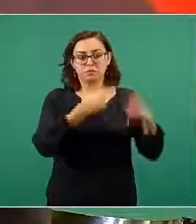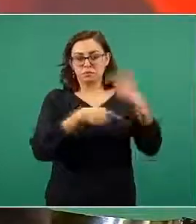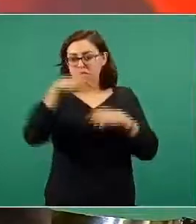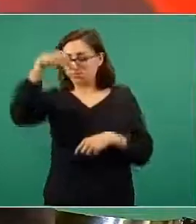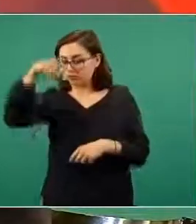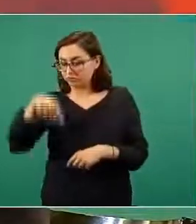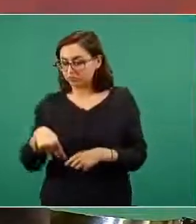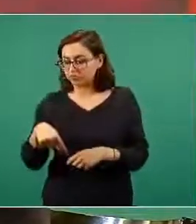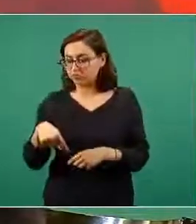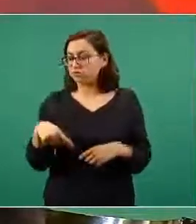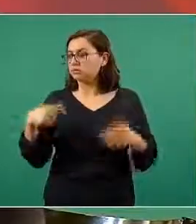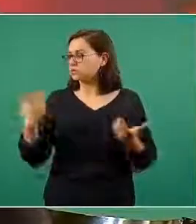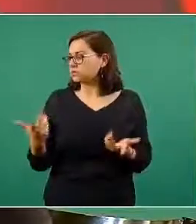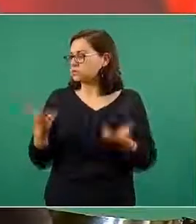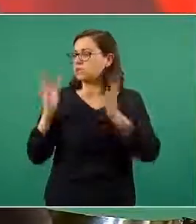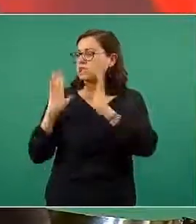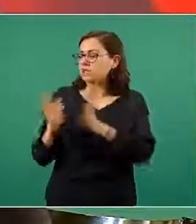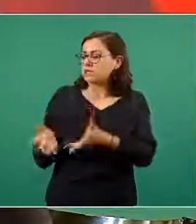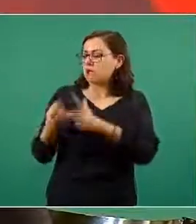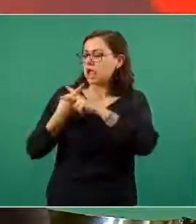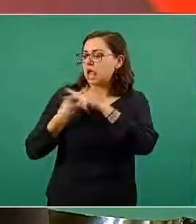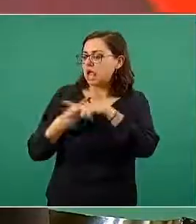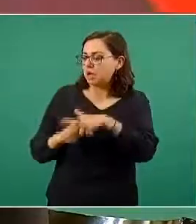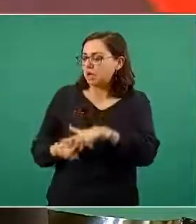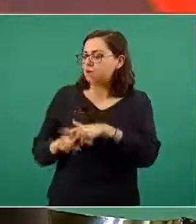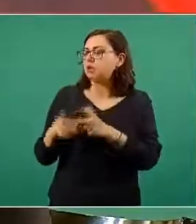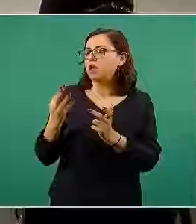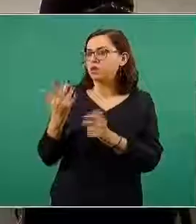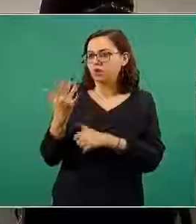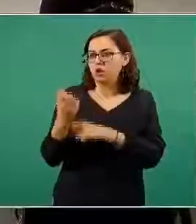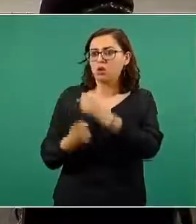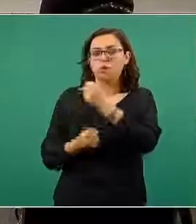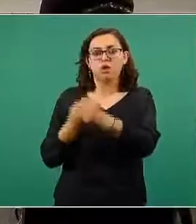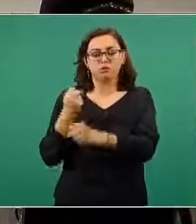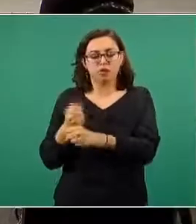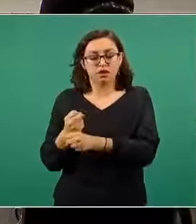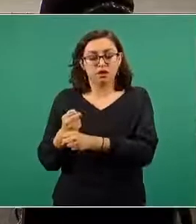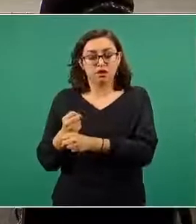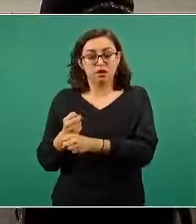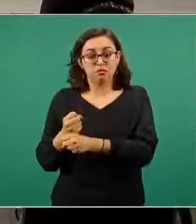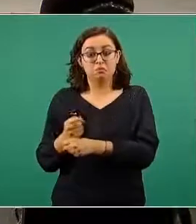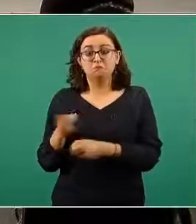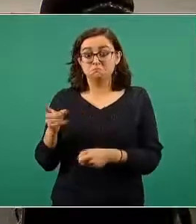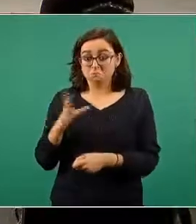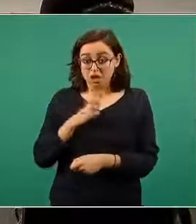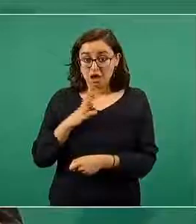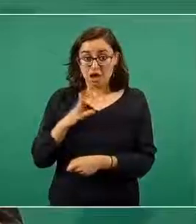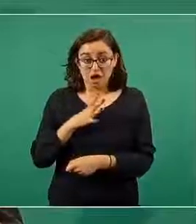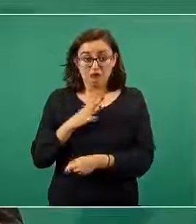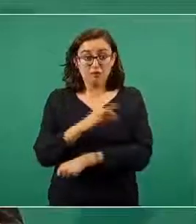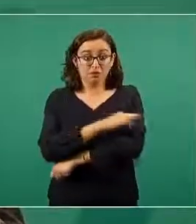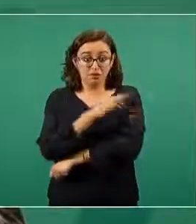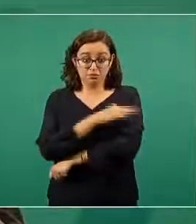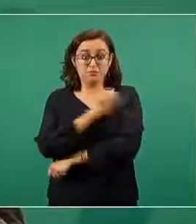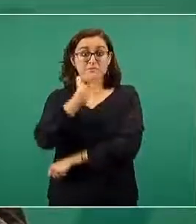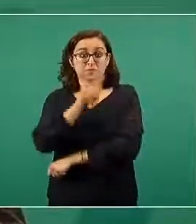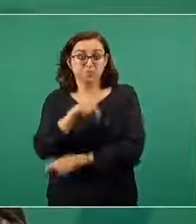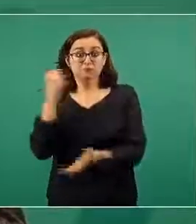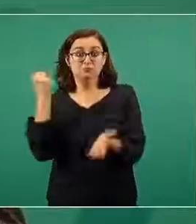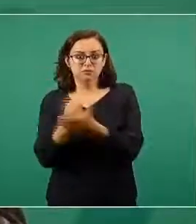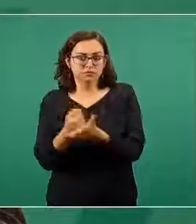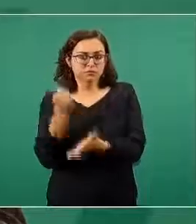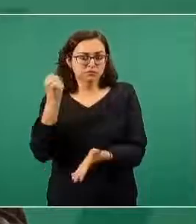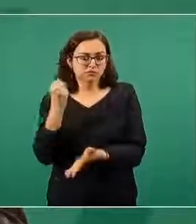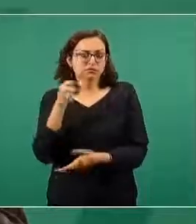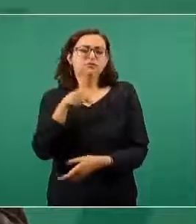a su grupo de edad. Si en el municipio en el que esta persona vive aplican vacuna Pfizer, se puede aplicar